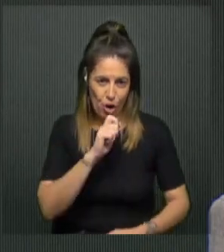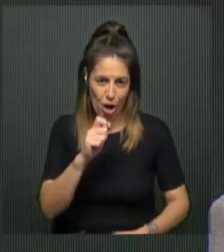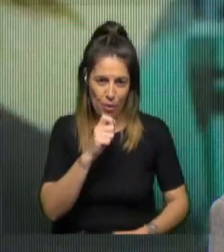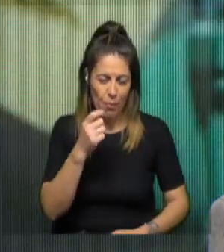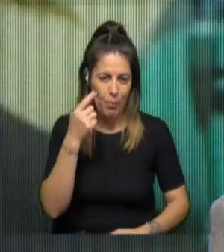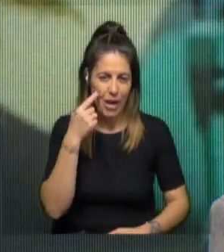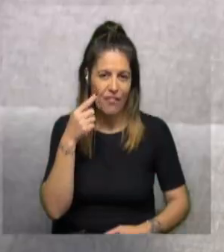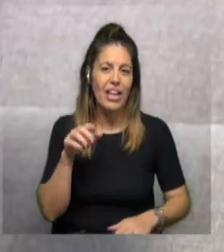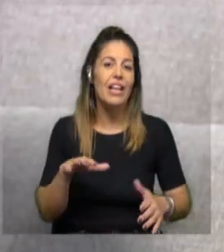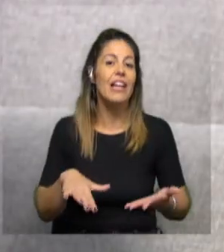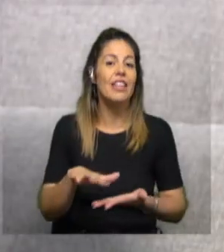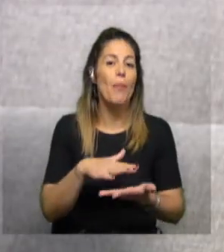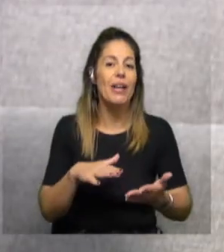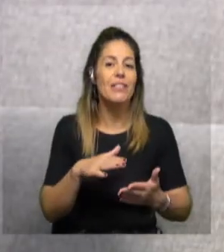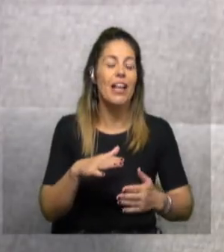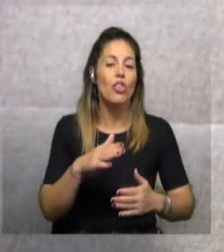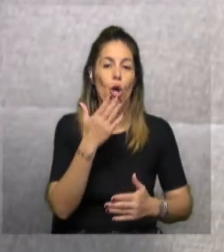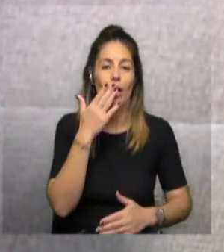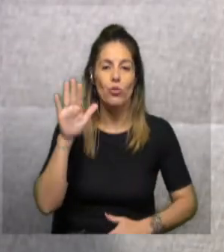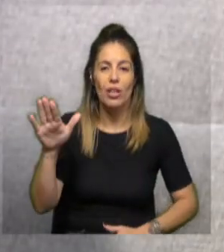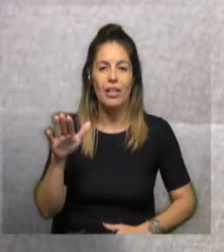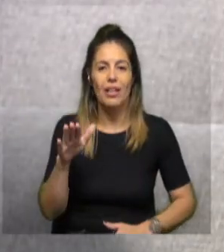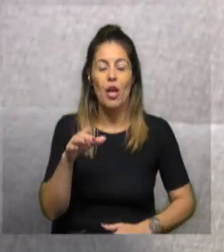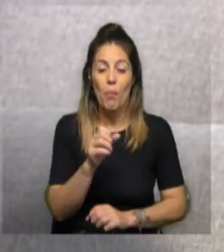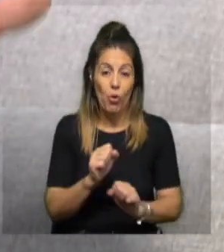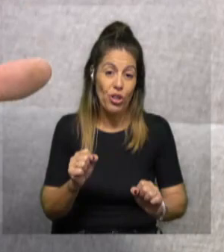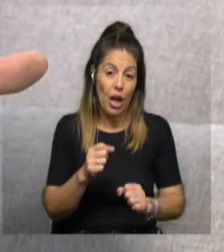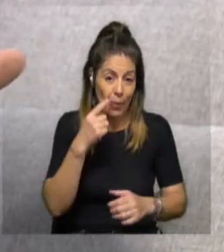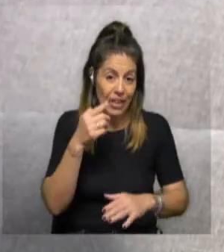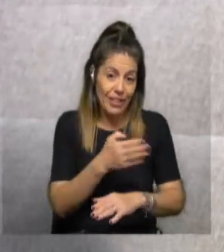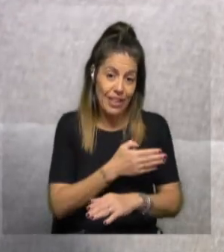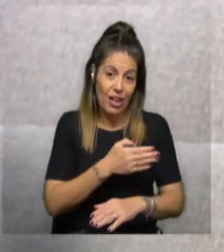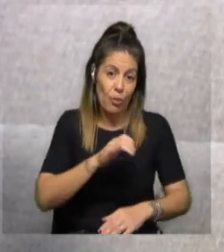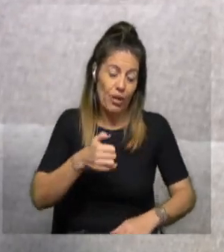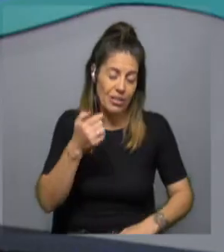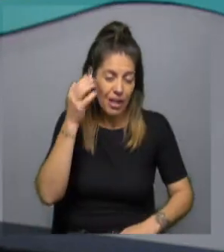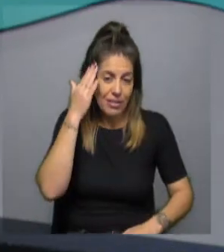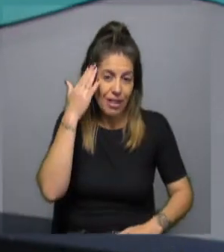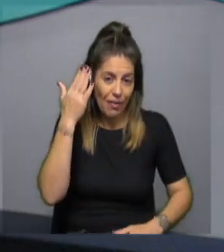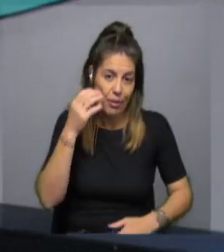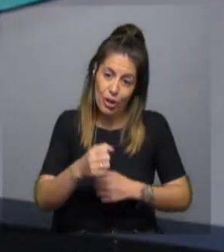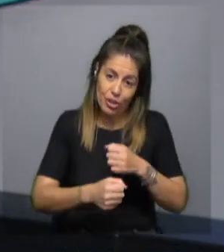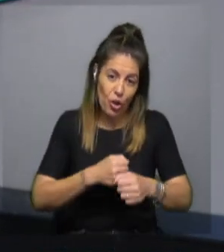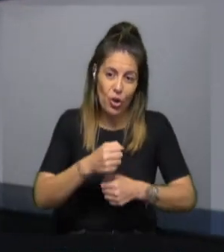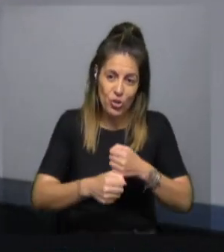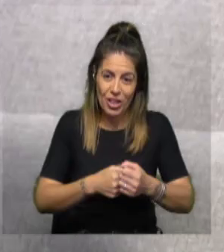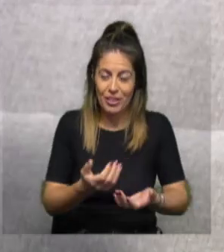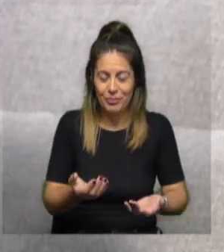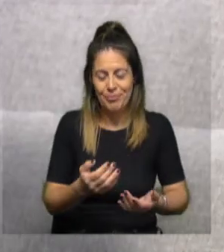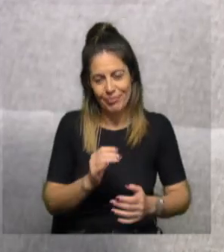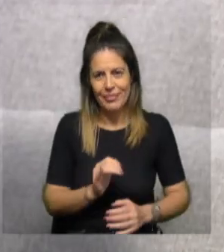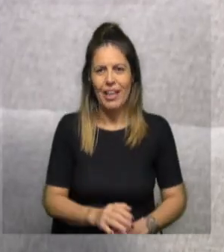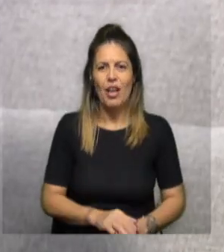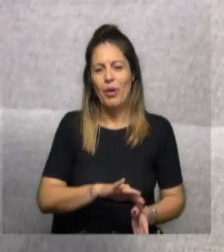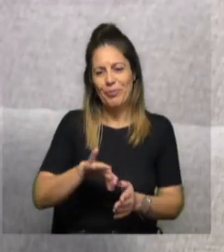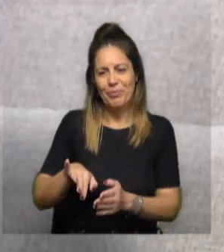Jerusalén. Lo podría haber evitado, ¿no? Hace 2023 años que es omiso a lo que le pasa. Porque todos los años. Bueno, hace